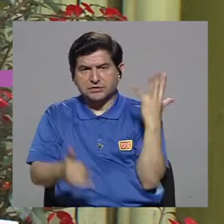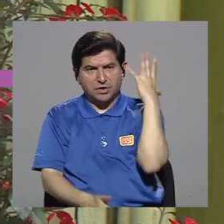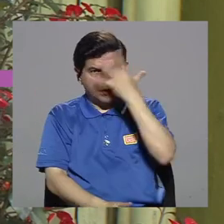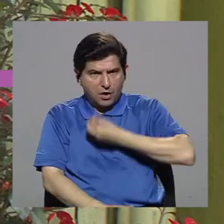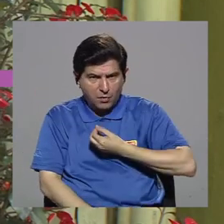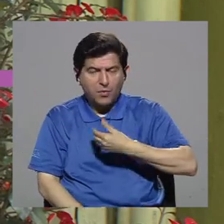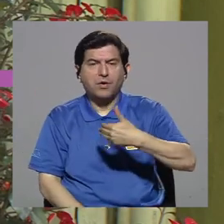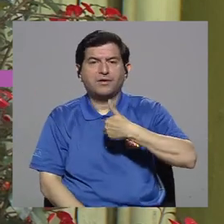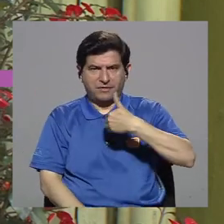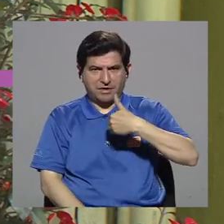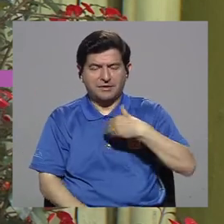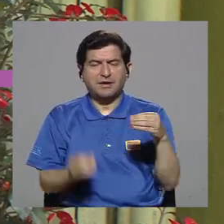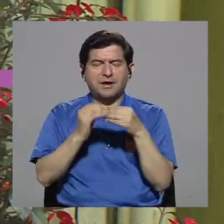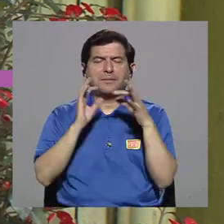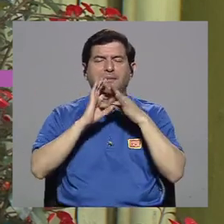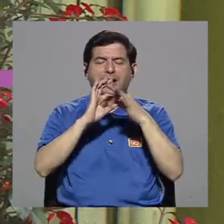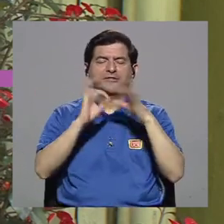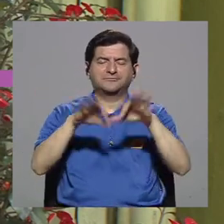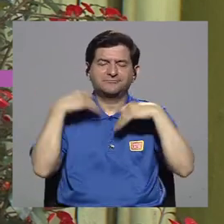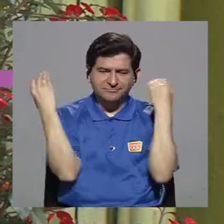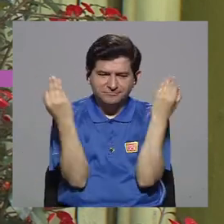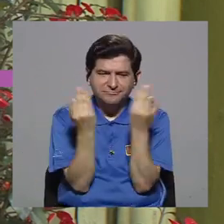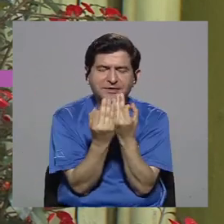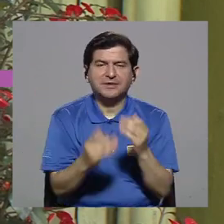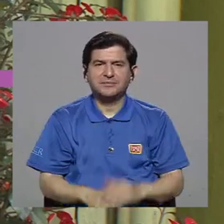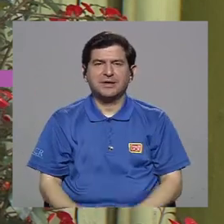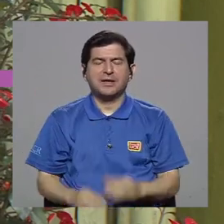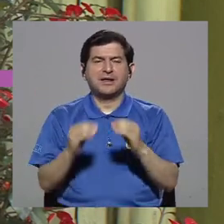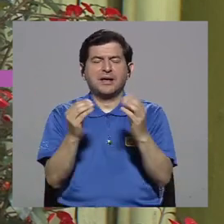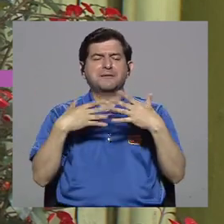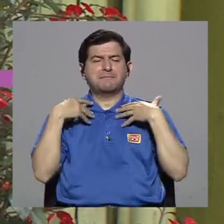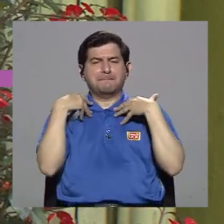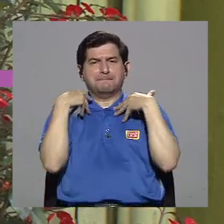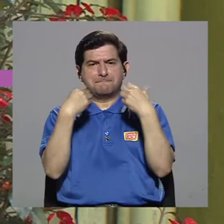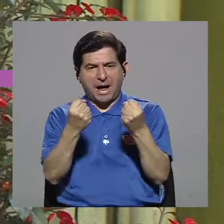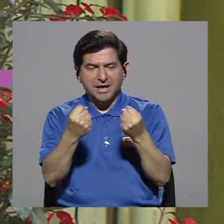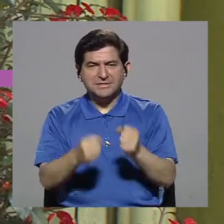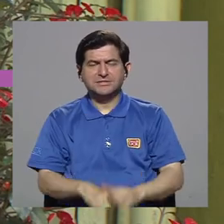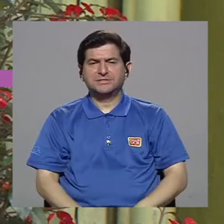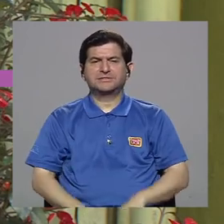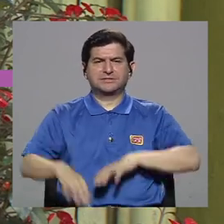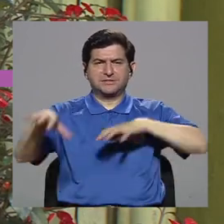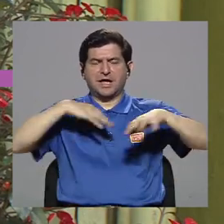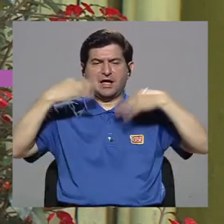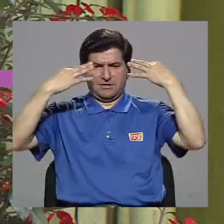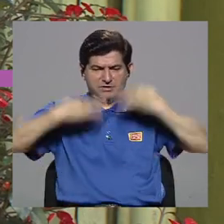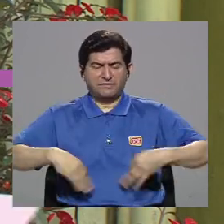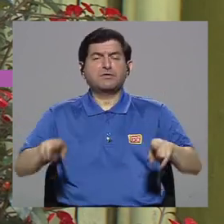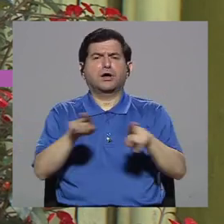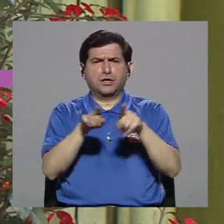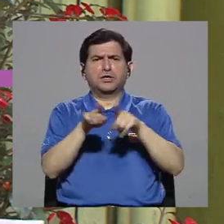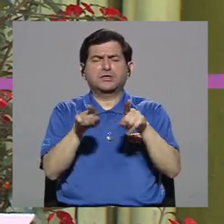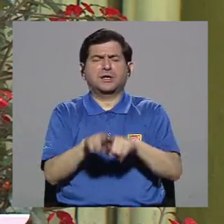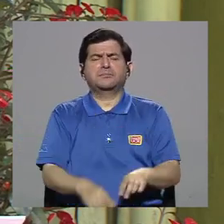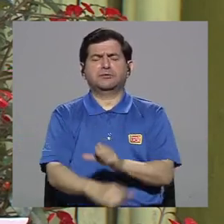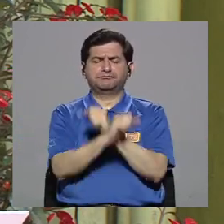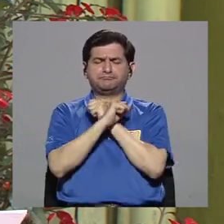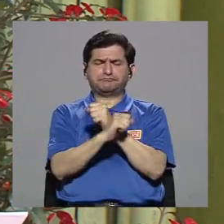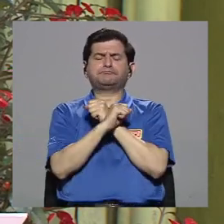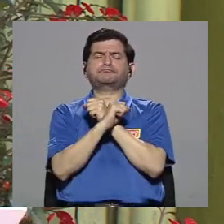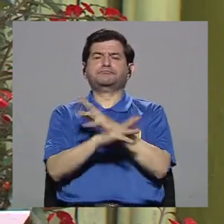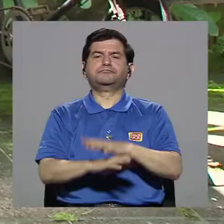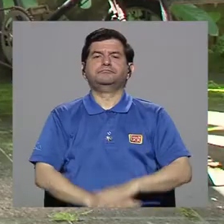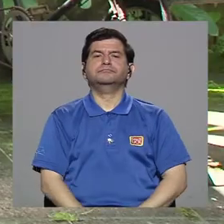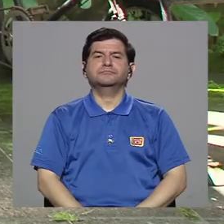ponemos lindos, va a haber más unidad familiar, va a haber más salud, porque vamos a hacer ejercicio aeróbico y por supuesto que va a haber más